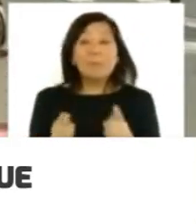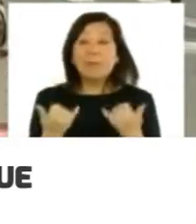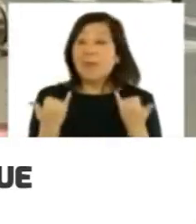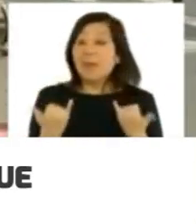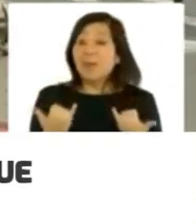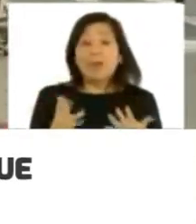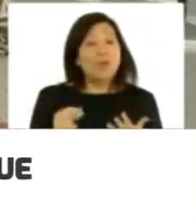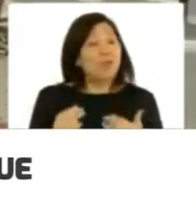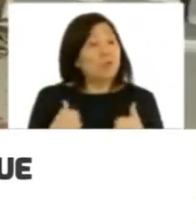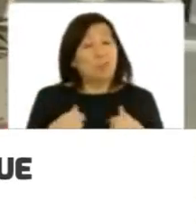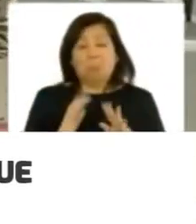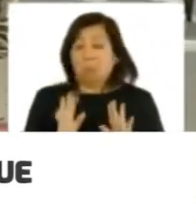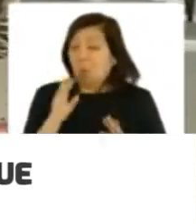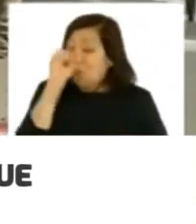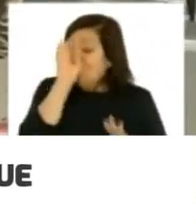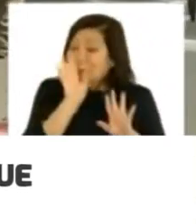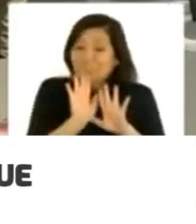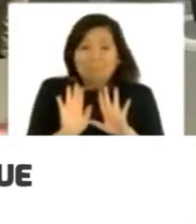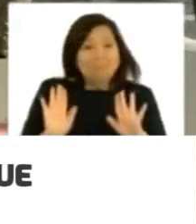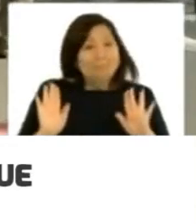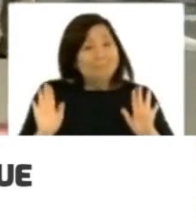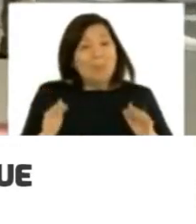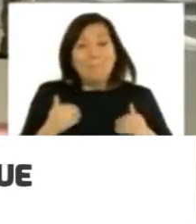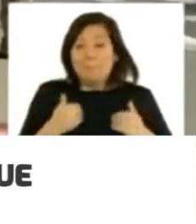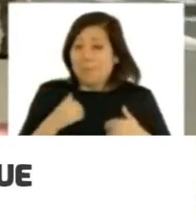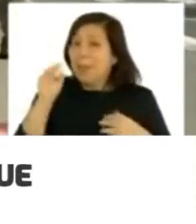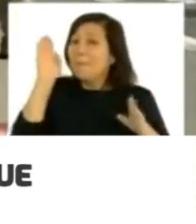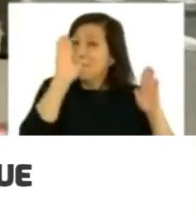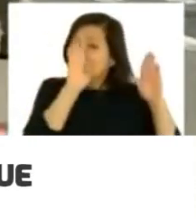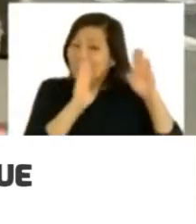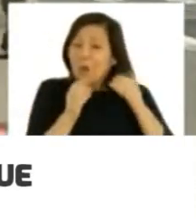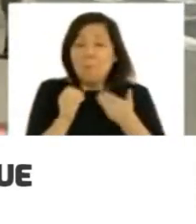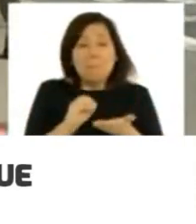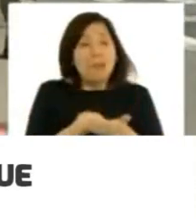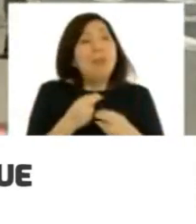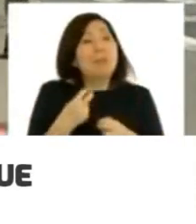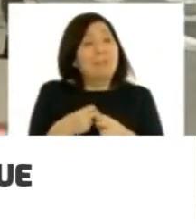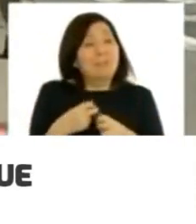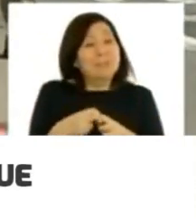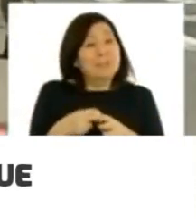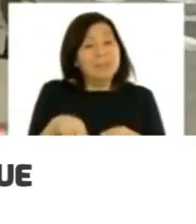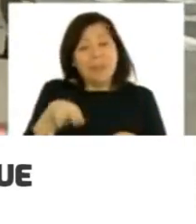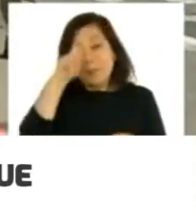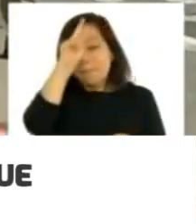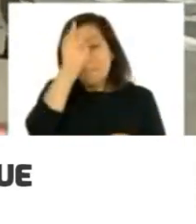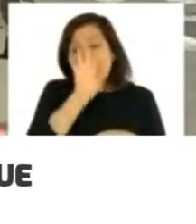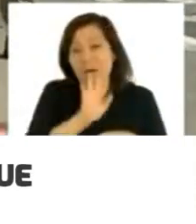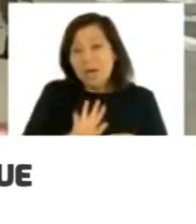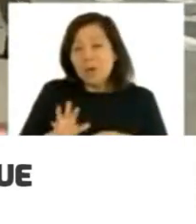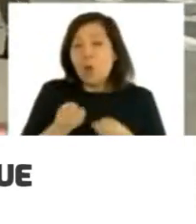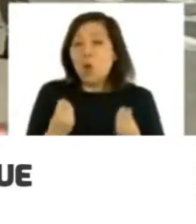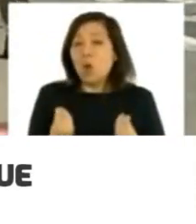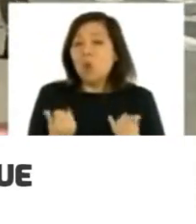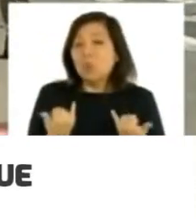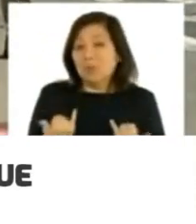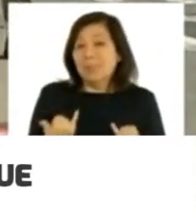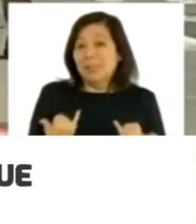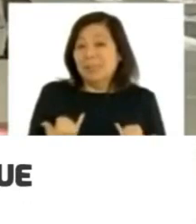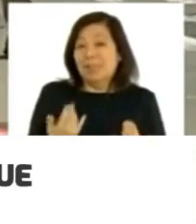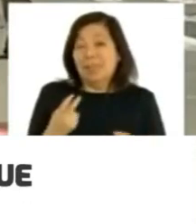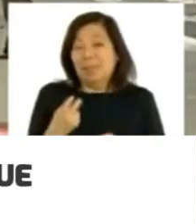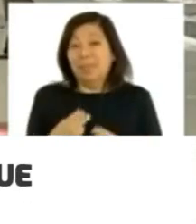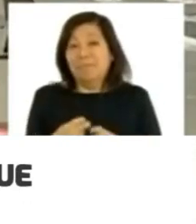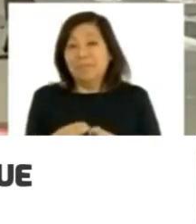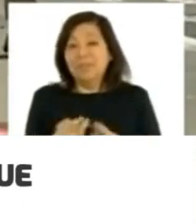sentido no tengo nada que opinar. Lo único que me preocupa es que en un momento tan difícil en la historia de nuestro país, con esta situación